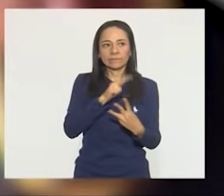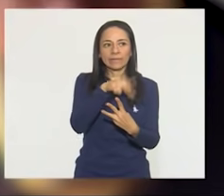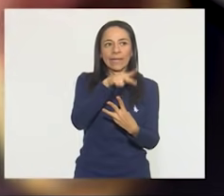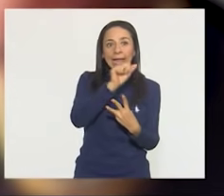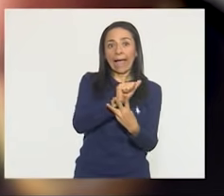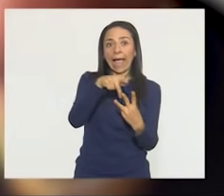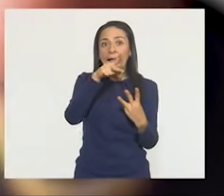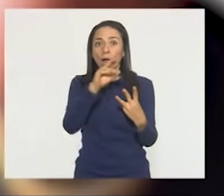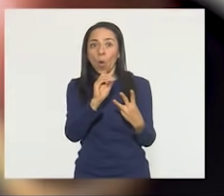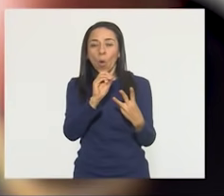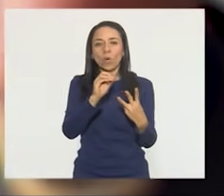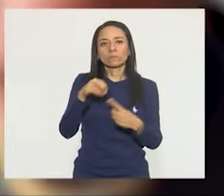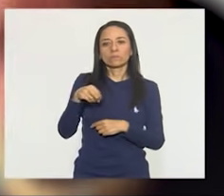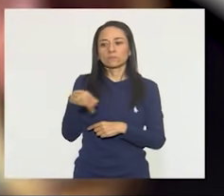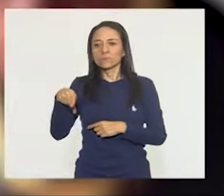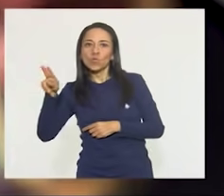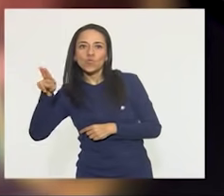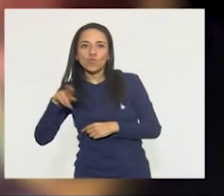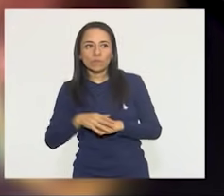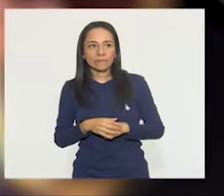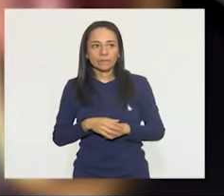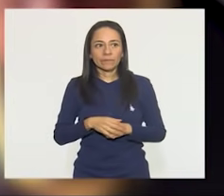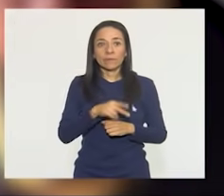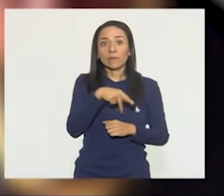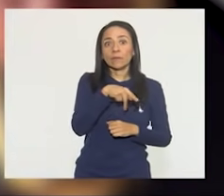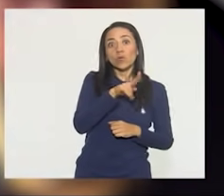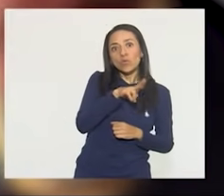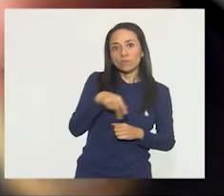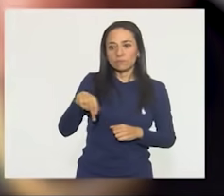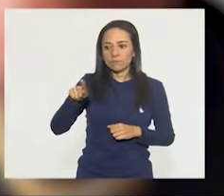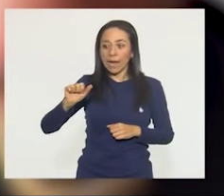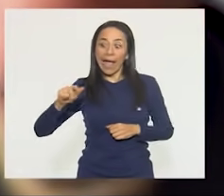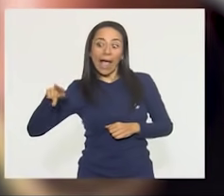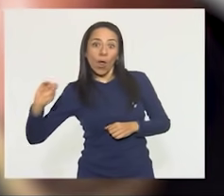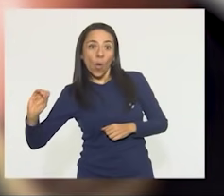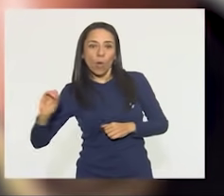ko, kun. Kun, ka, ko.